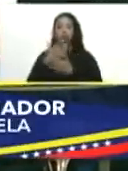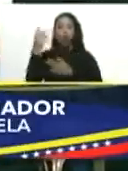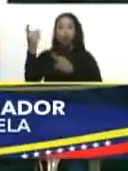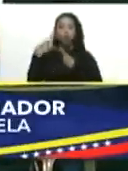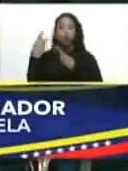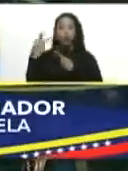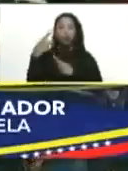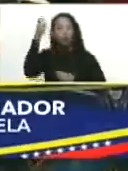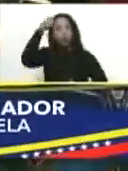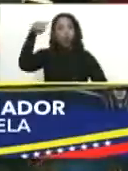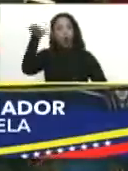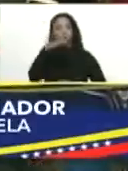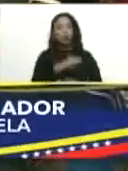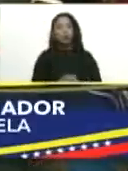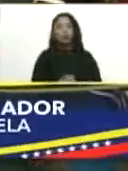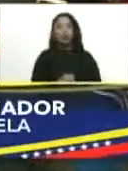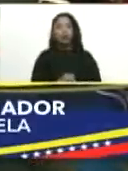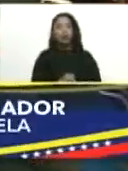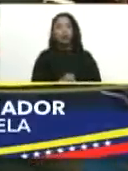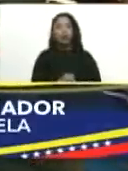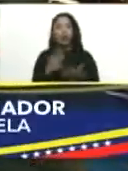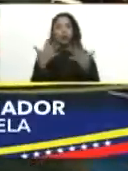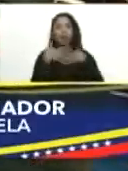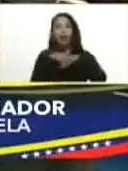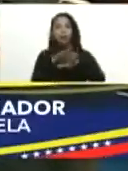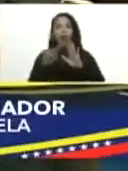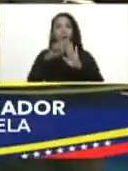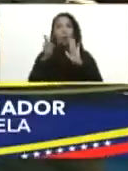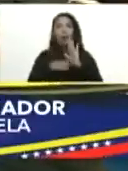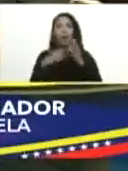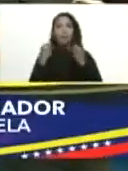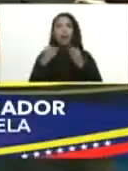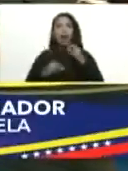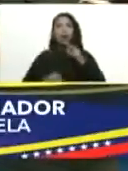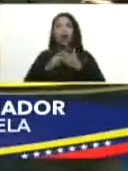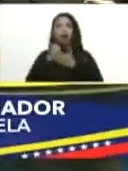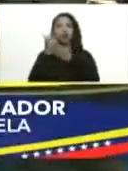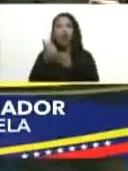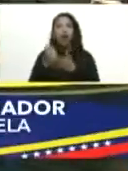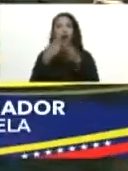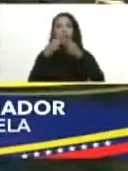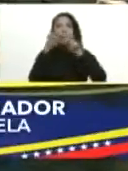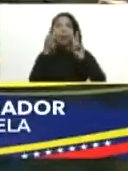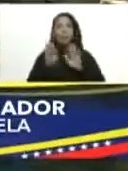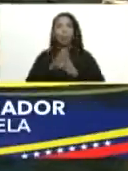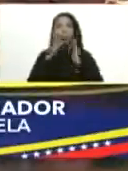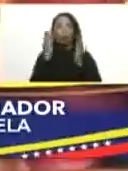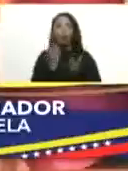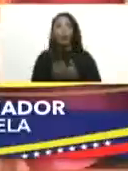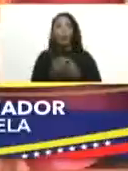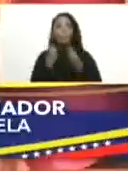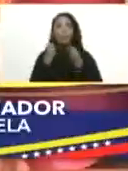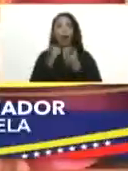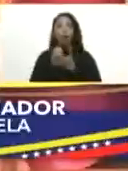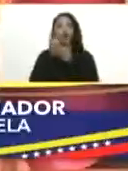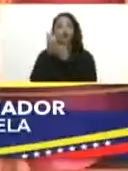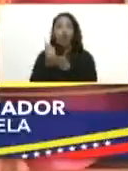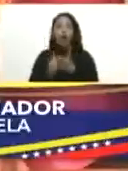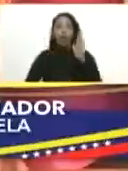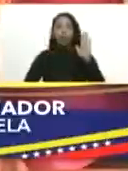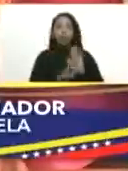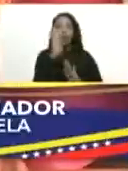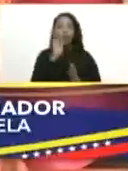cooperación entre los pueblos, a la complementariedad, para contribuir a la paz mundial, para contribuir al